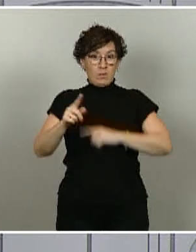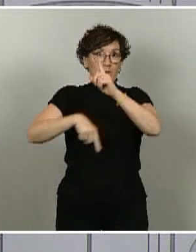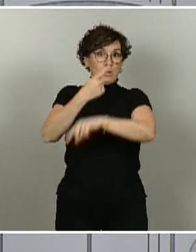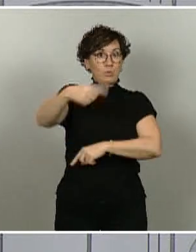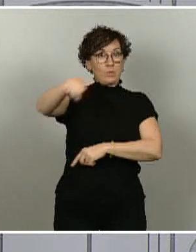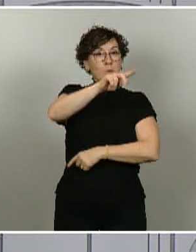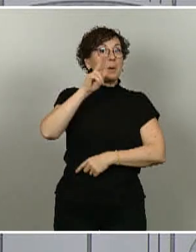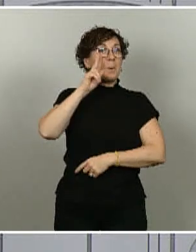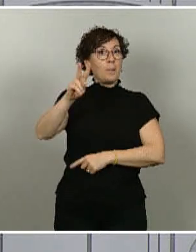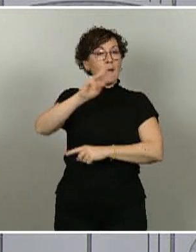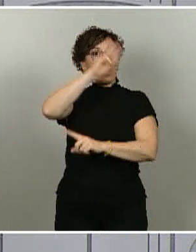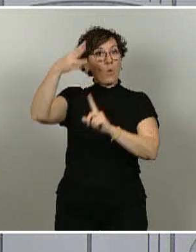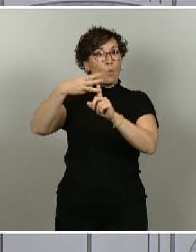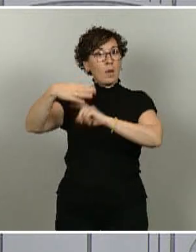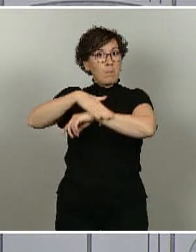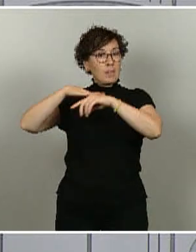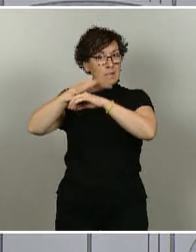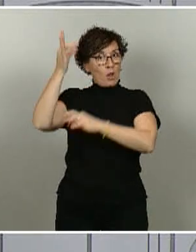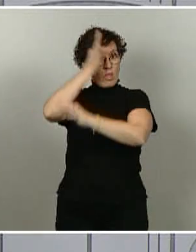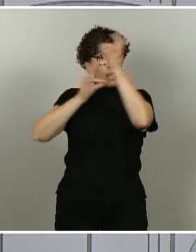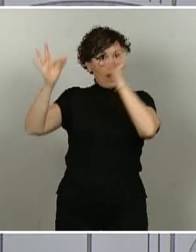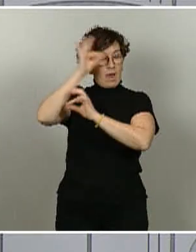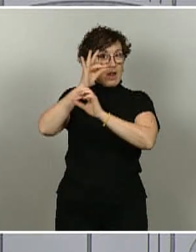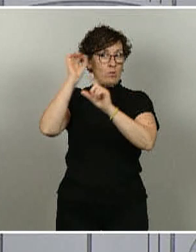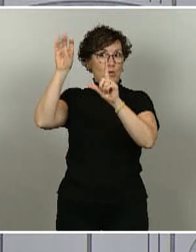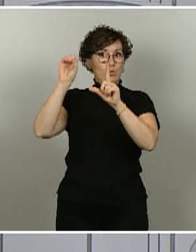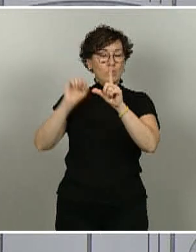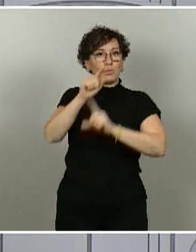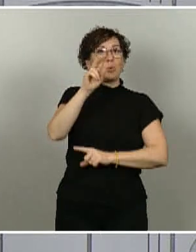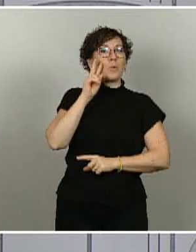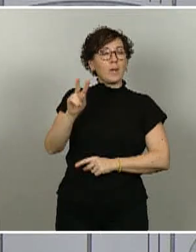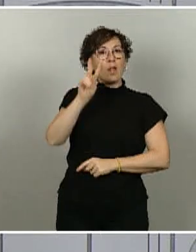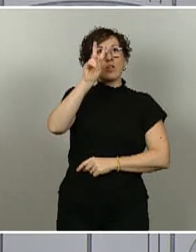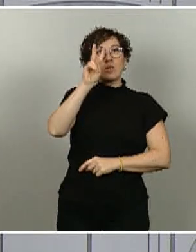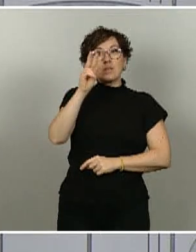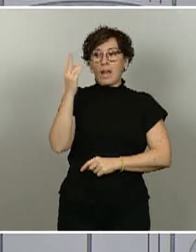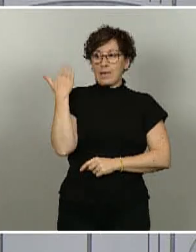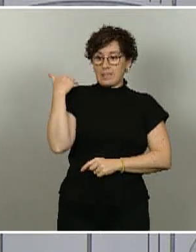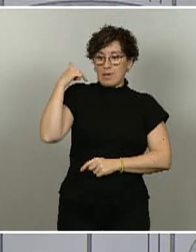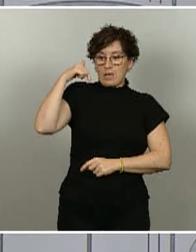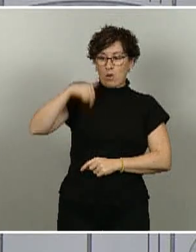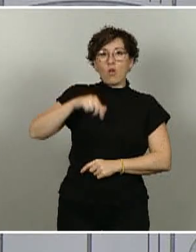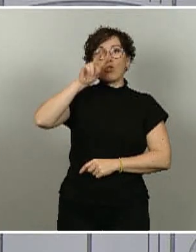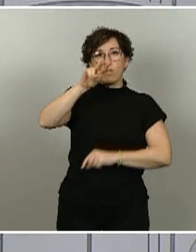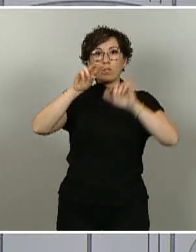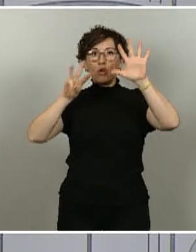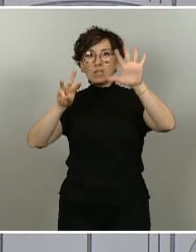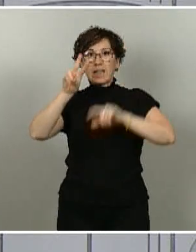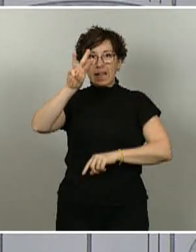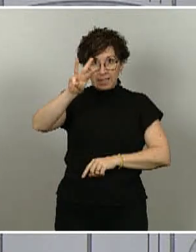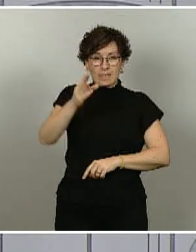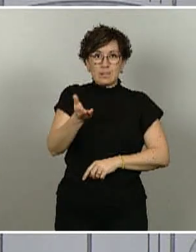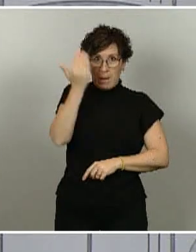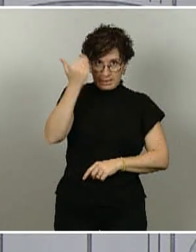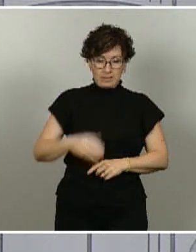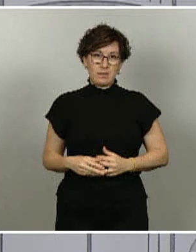web del Ministerio, verán que hay 283 más que ayer. Bien, estos casos, estos fallecidos